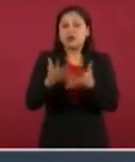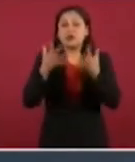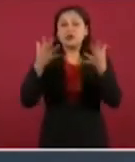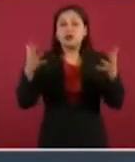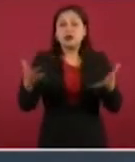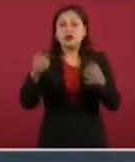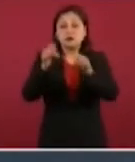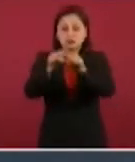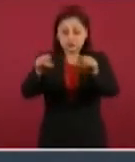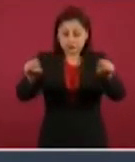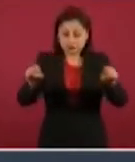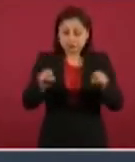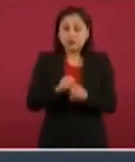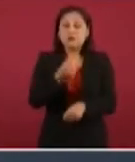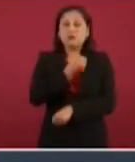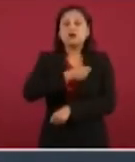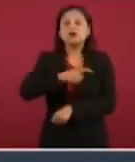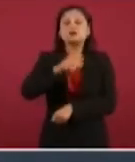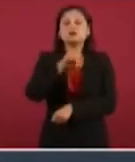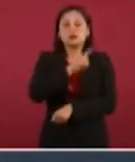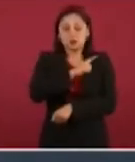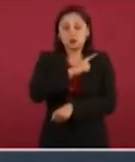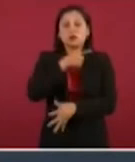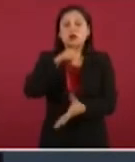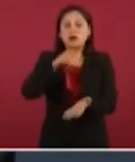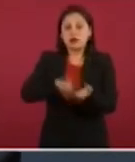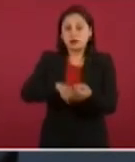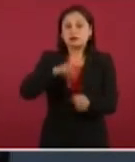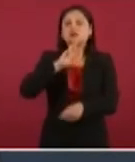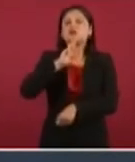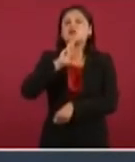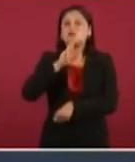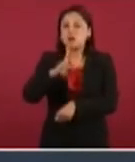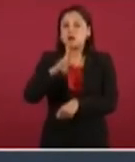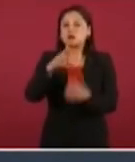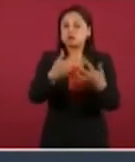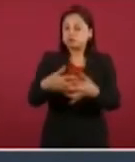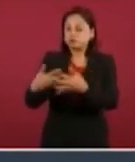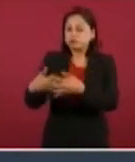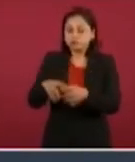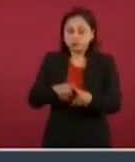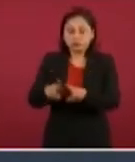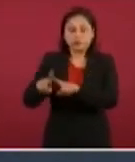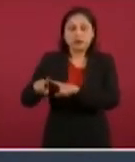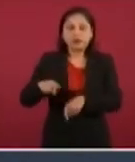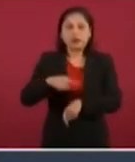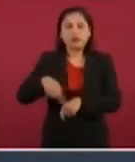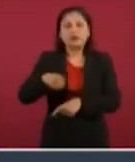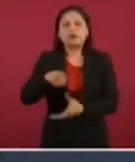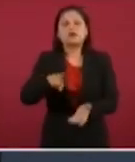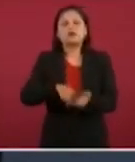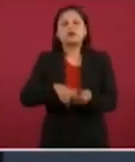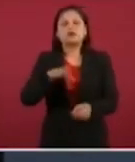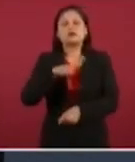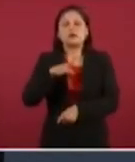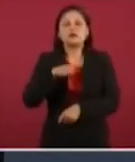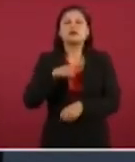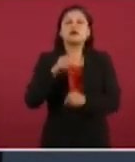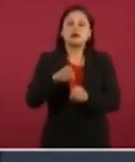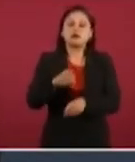salud, incluido el mejoramiento de equipos médicos; y la